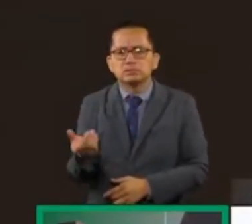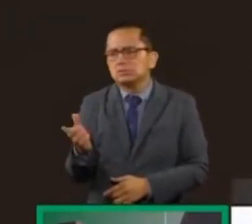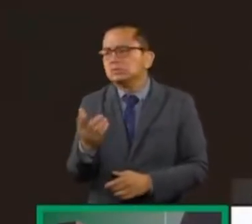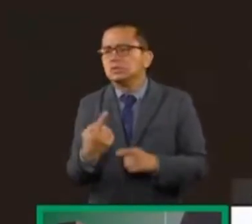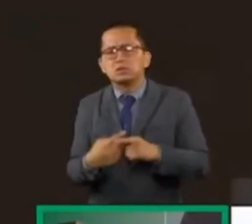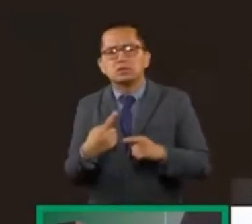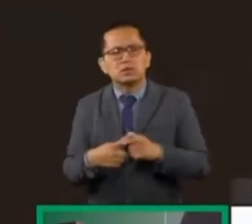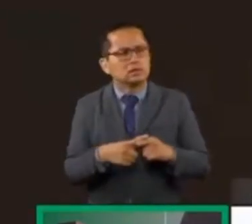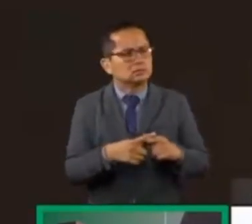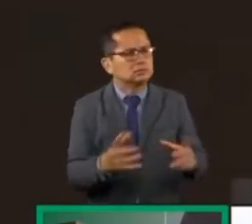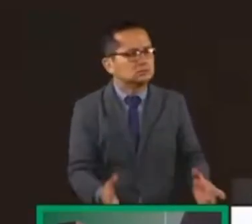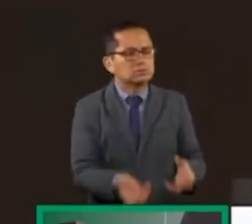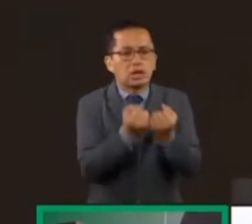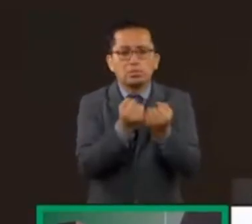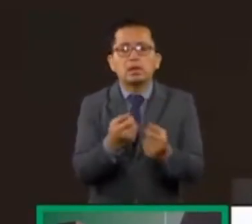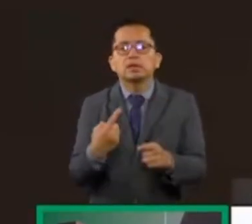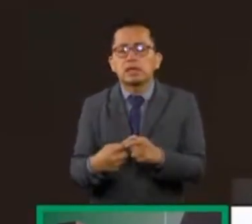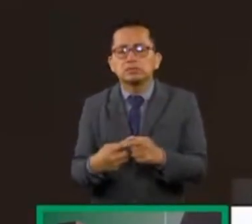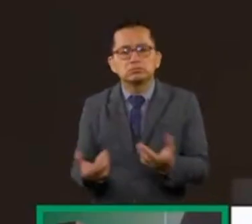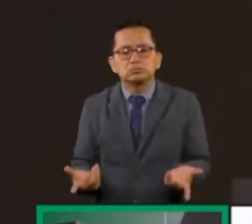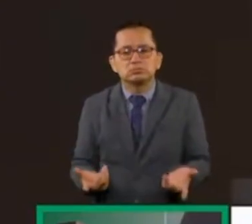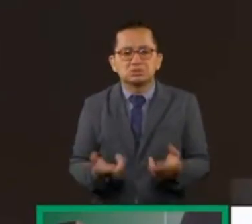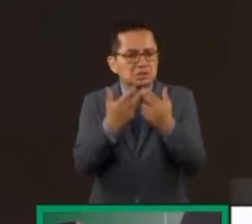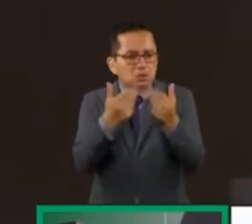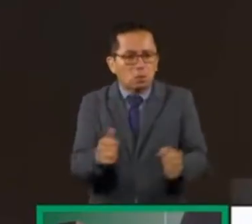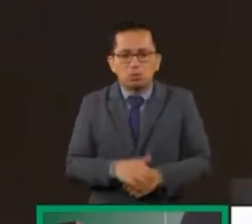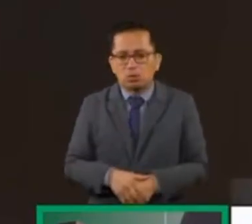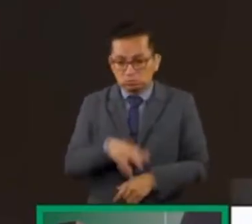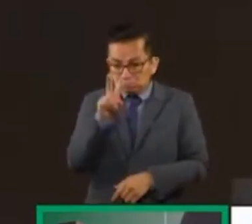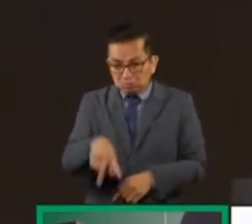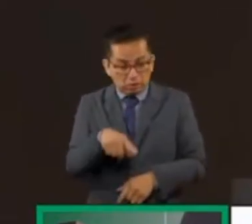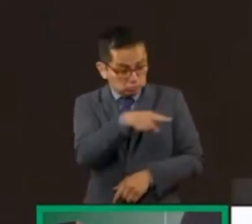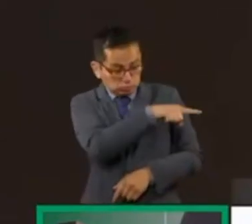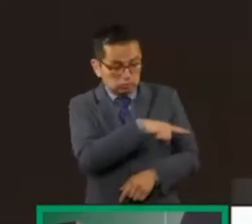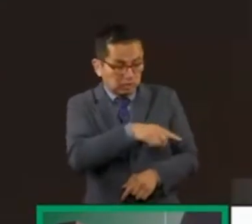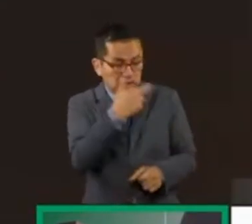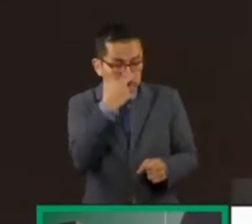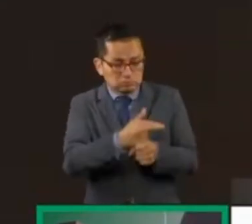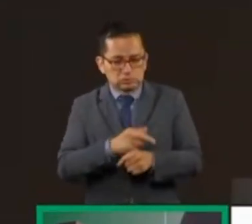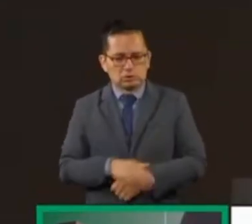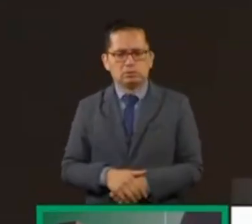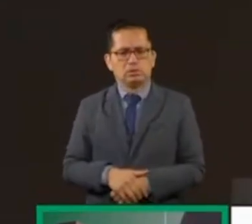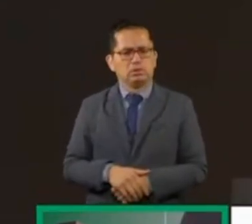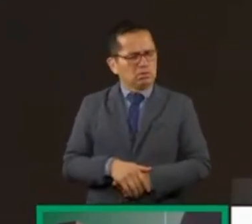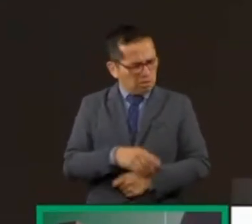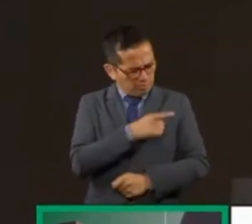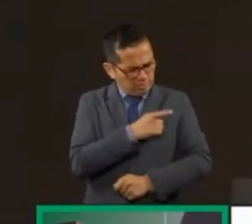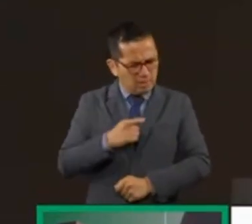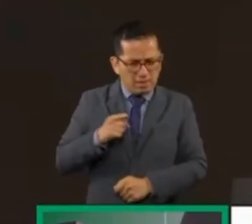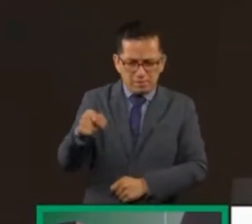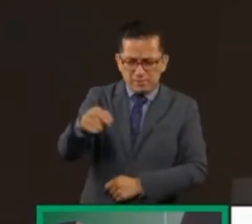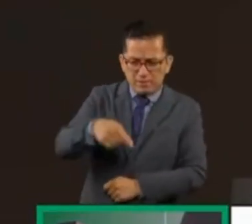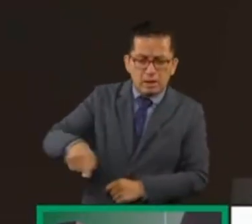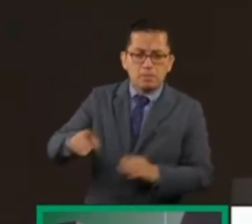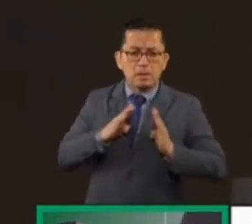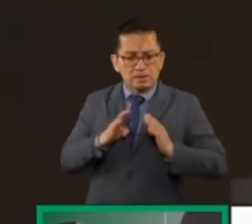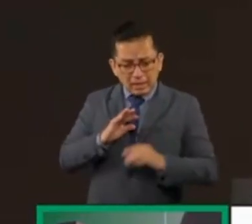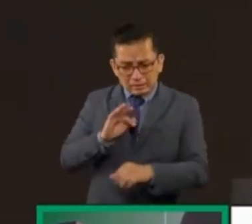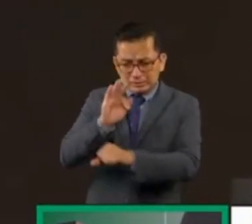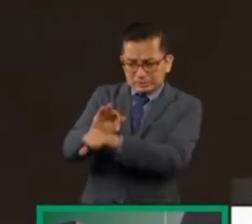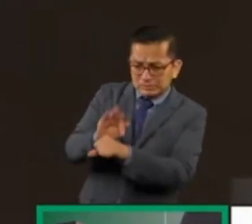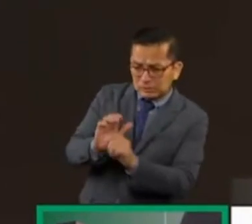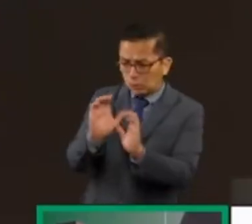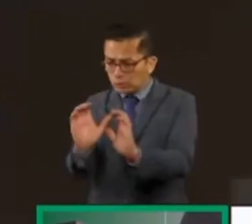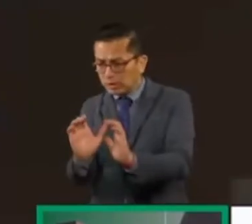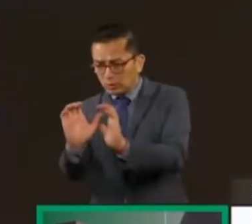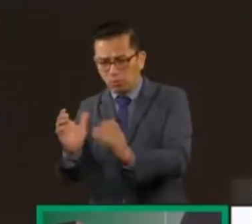país? Nadie. Nadie, gracias a ustedes. En lugar de cuidar al ejército, lo dejan en condiciones